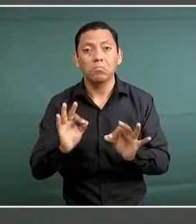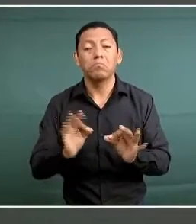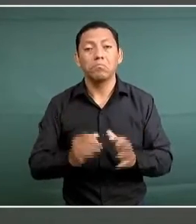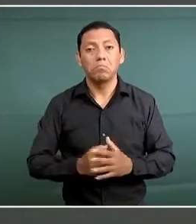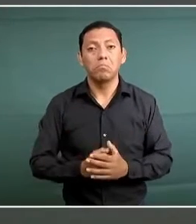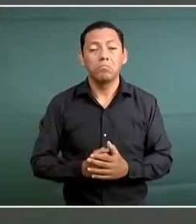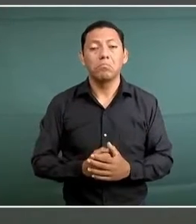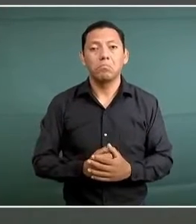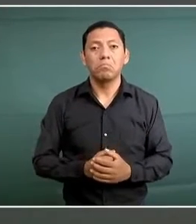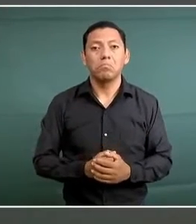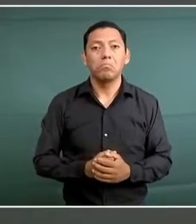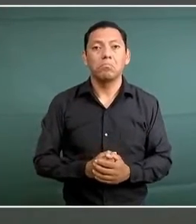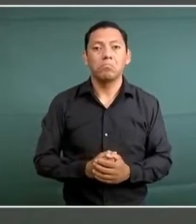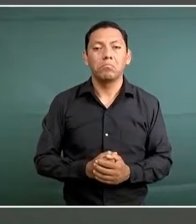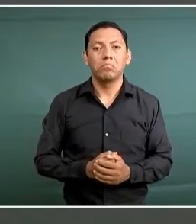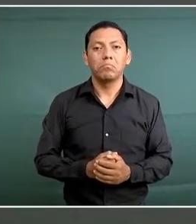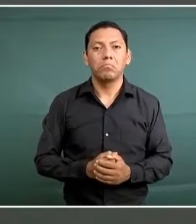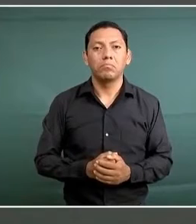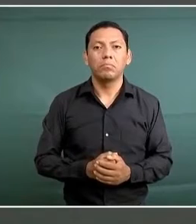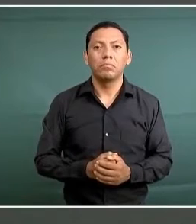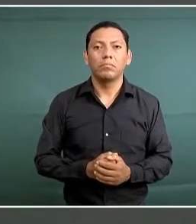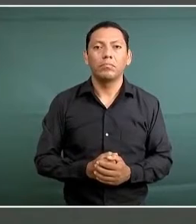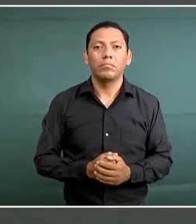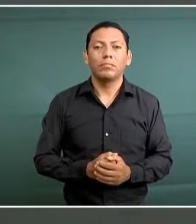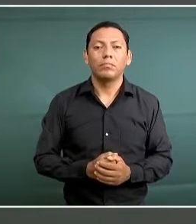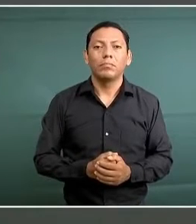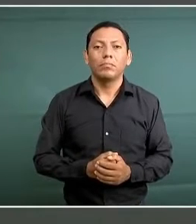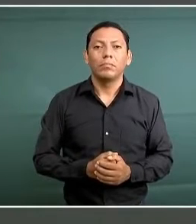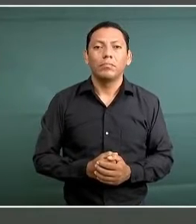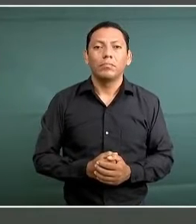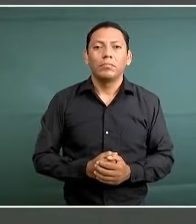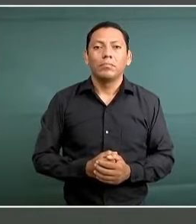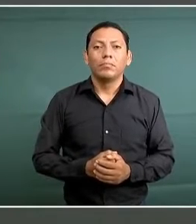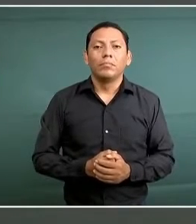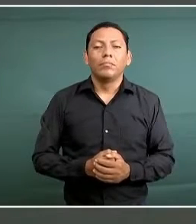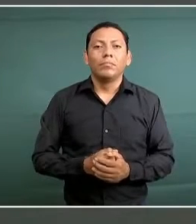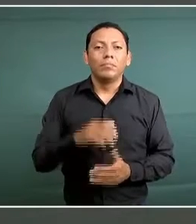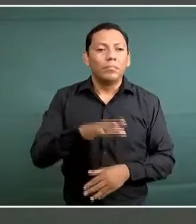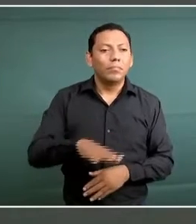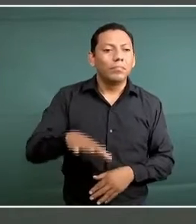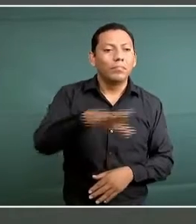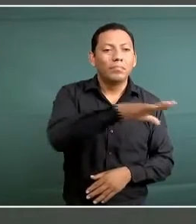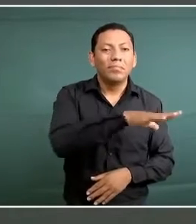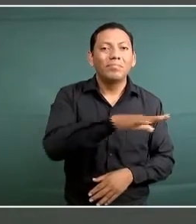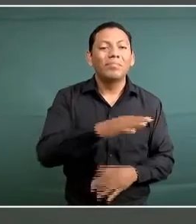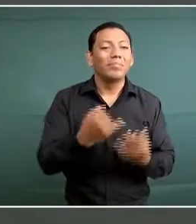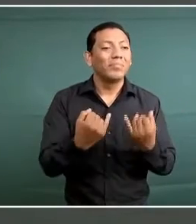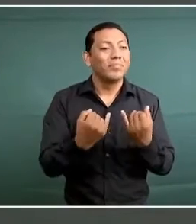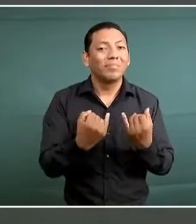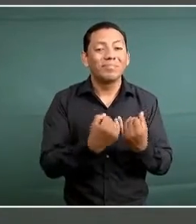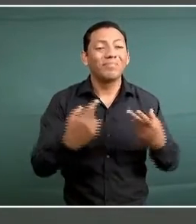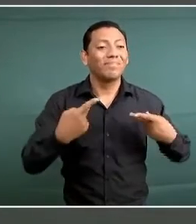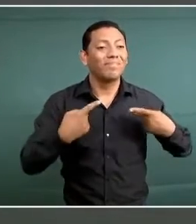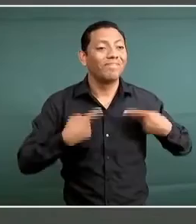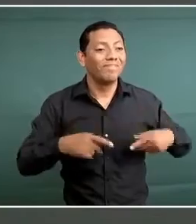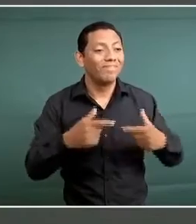sobre todo que se está cuidando a la población más vulnerable